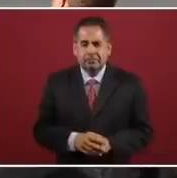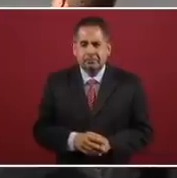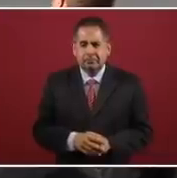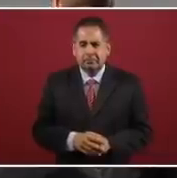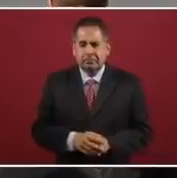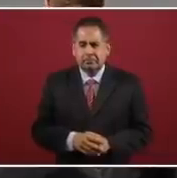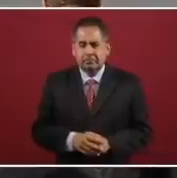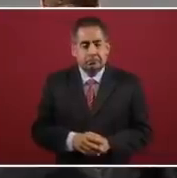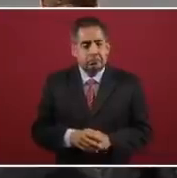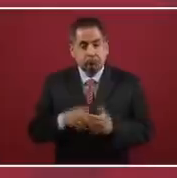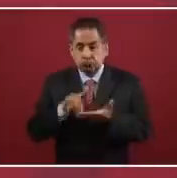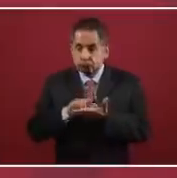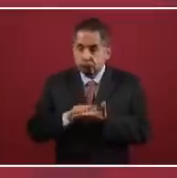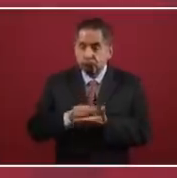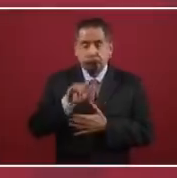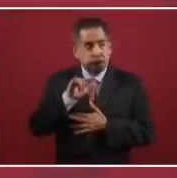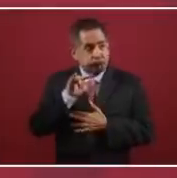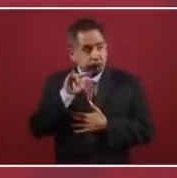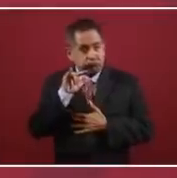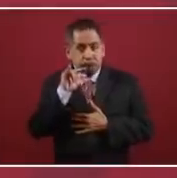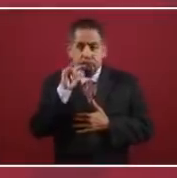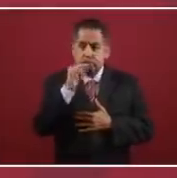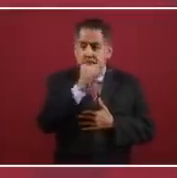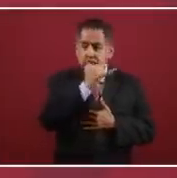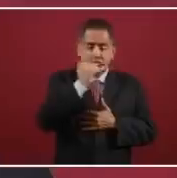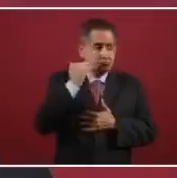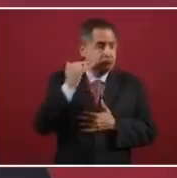el. Toda la ronda periodista. Sí.